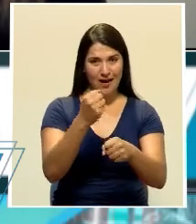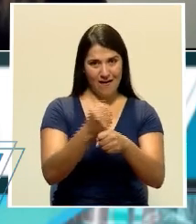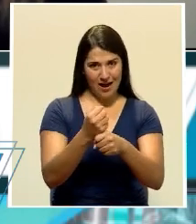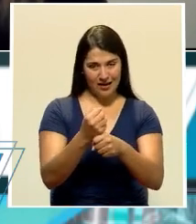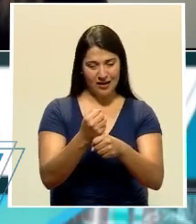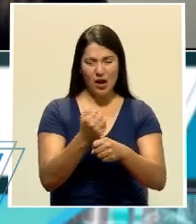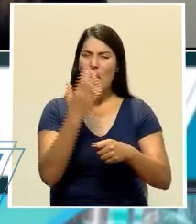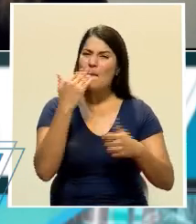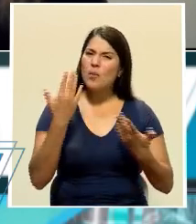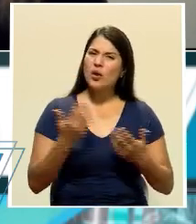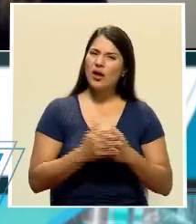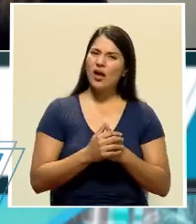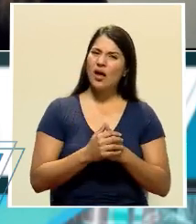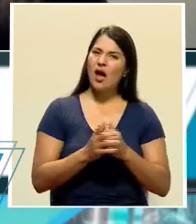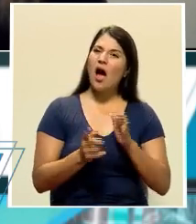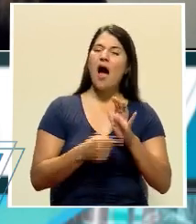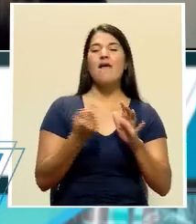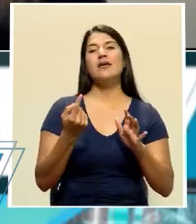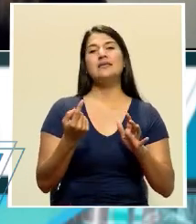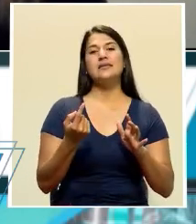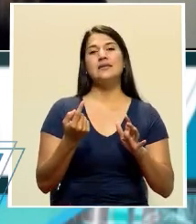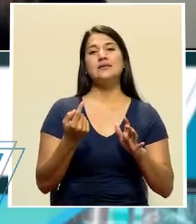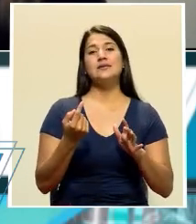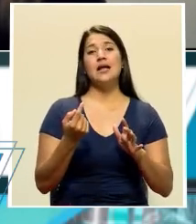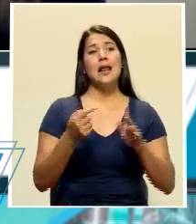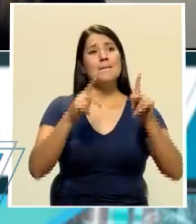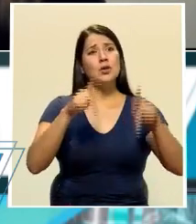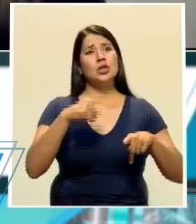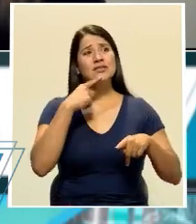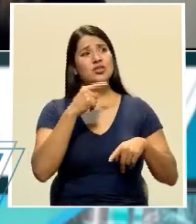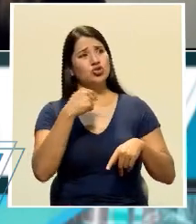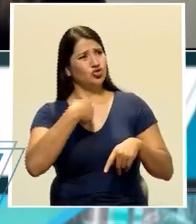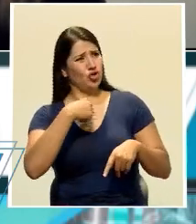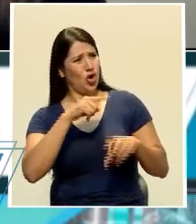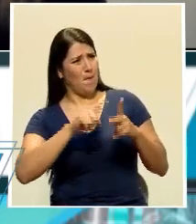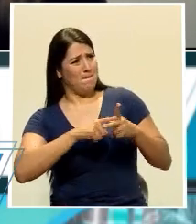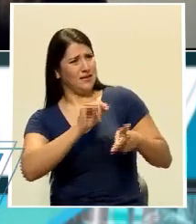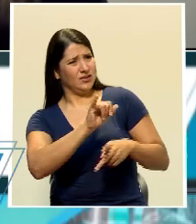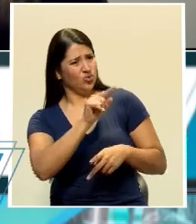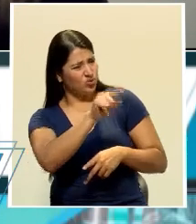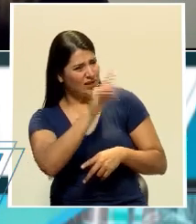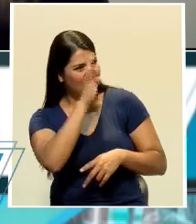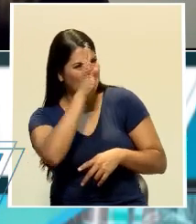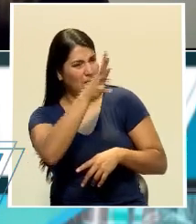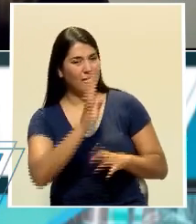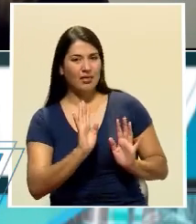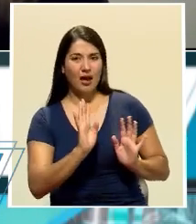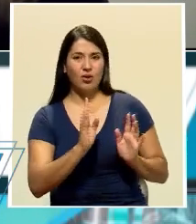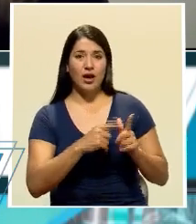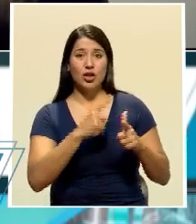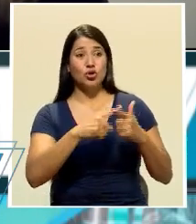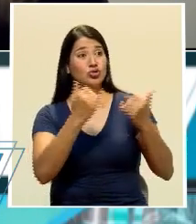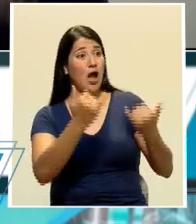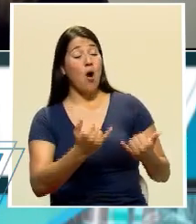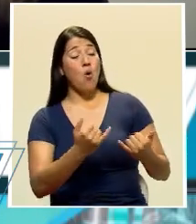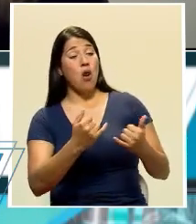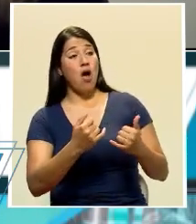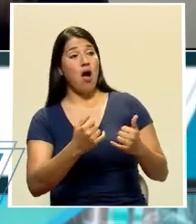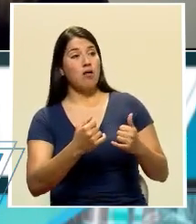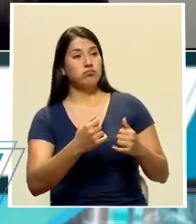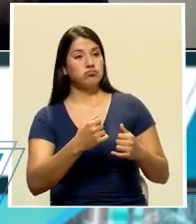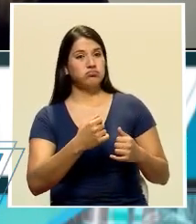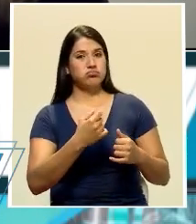es gente que dice, bueno, pero yo no empecé con esto, fueron ustedes. Ustedes inventaron el estilo y ahora lo sufren.